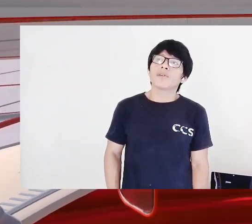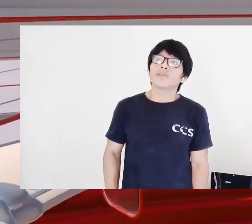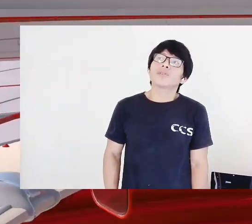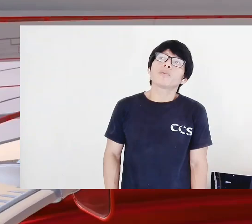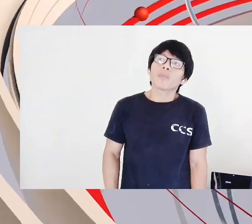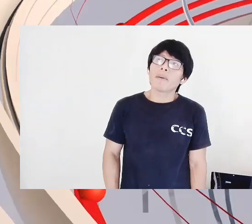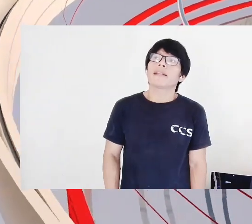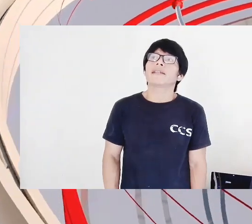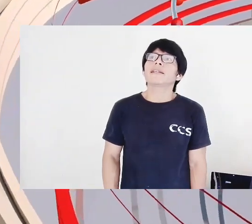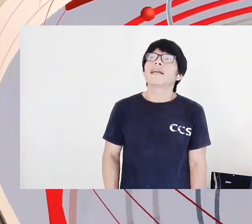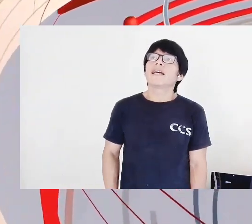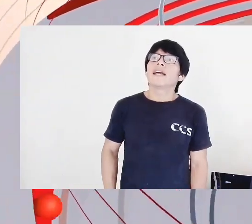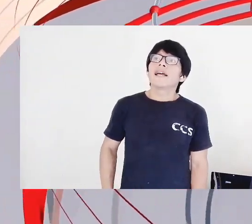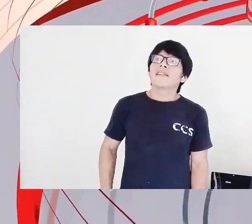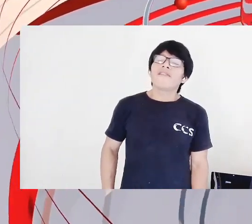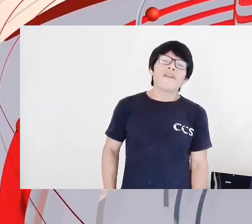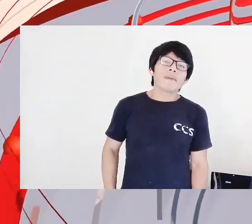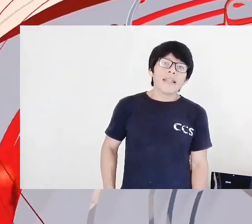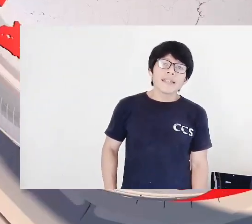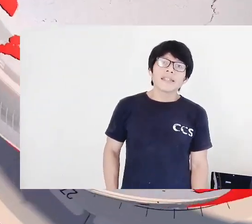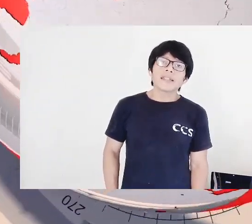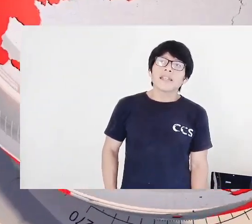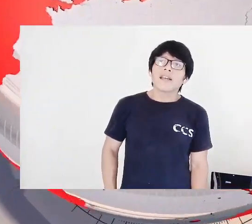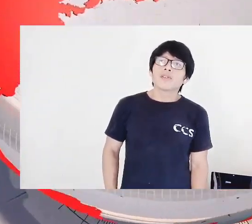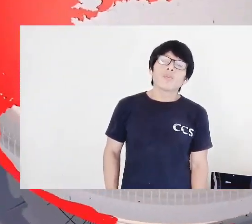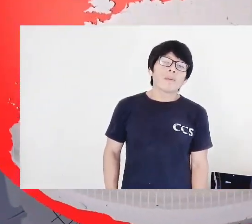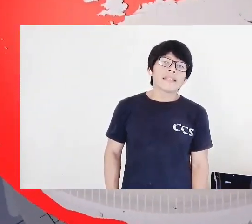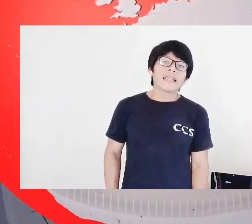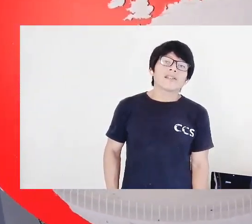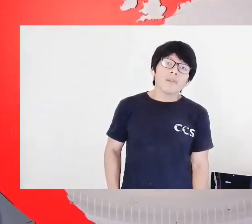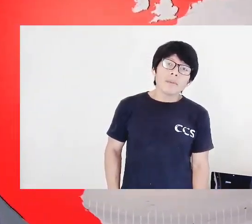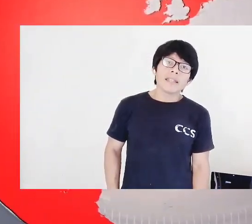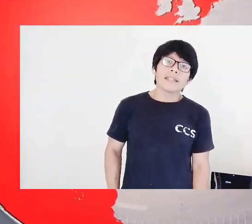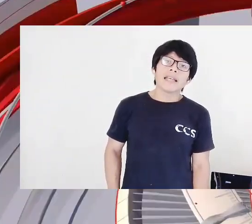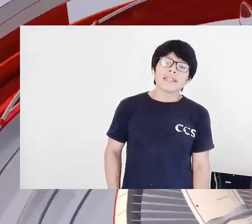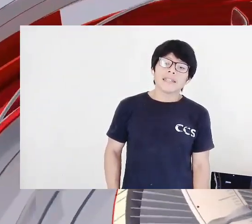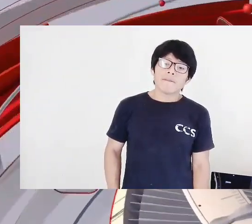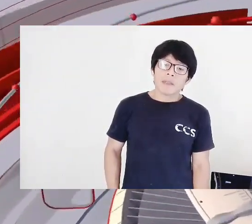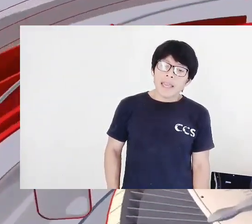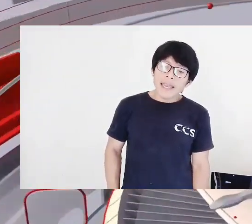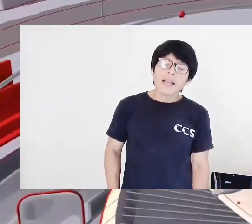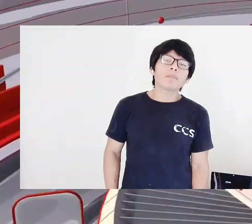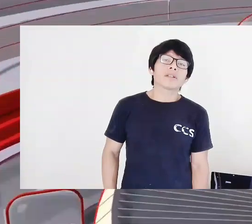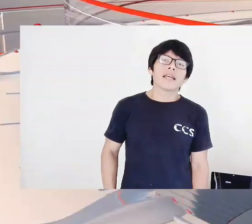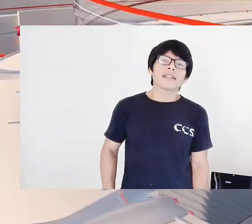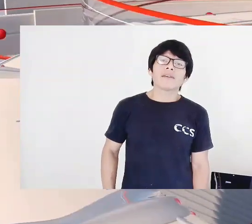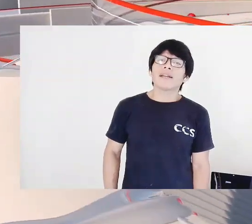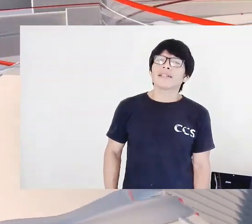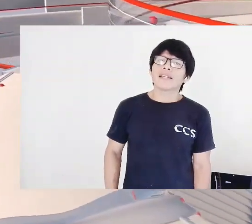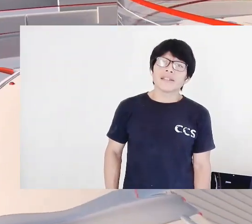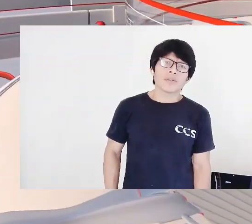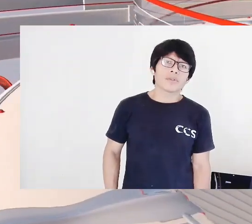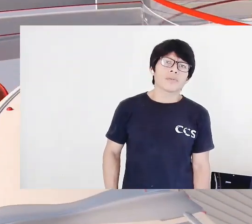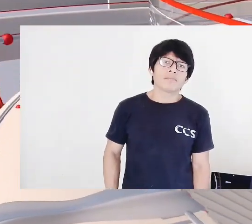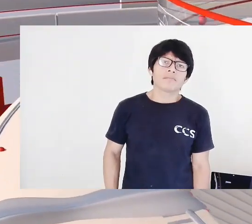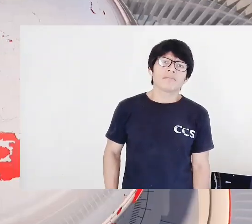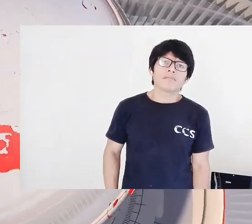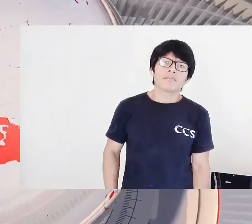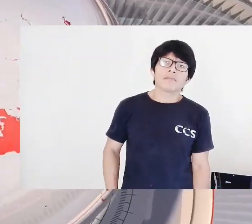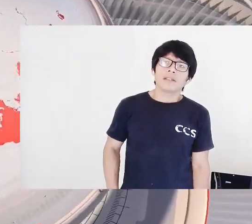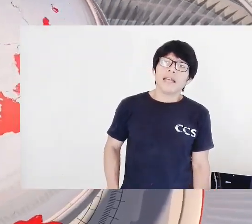son destrozos por parte de feminazis, supuestas feministas encapuchadas que van a hacer